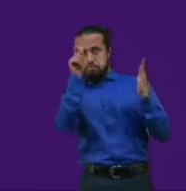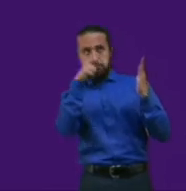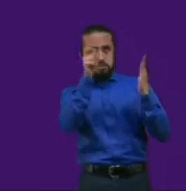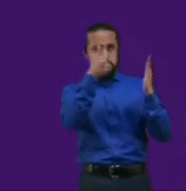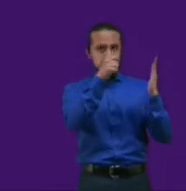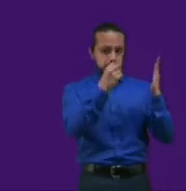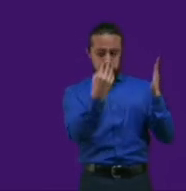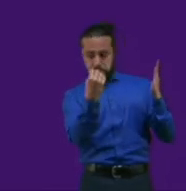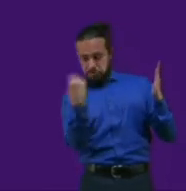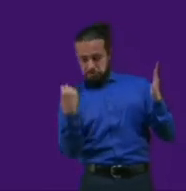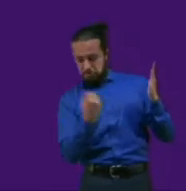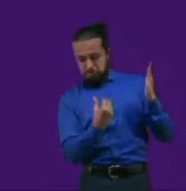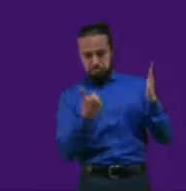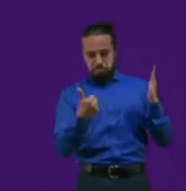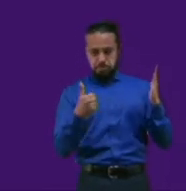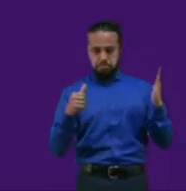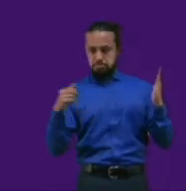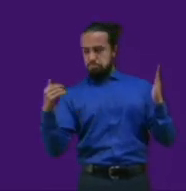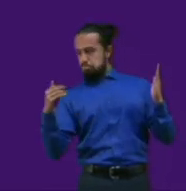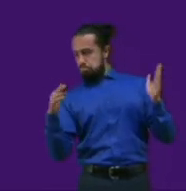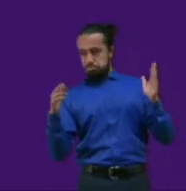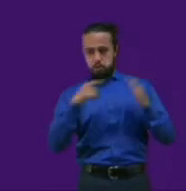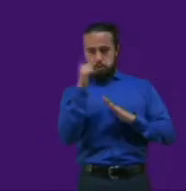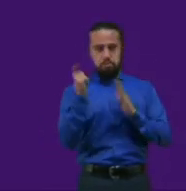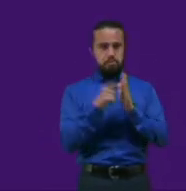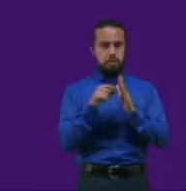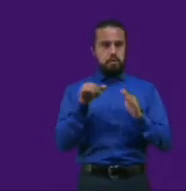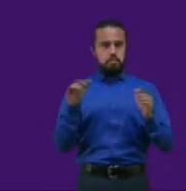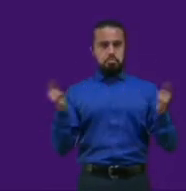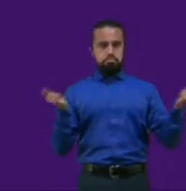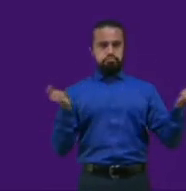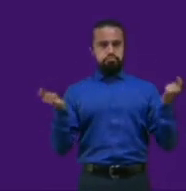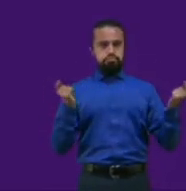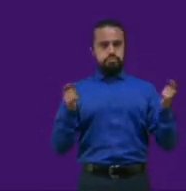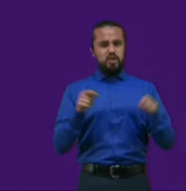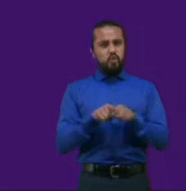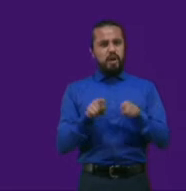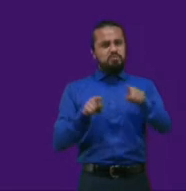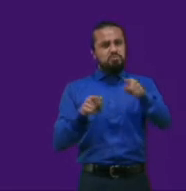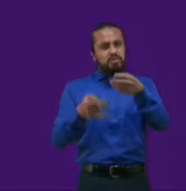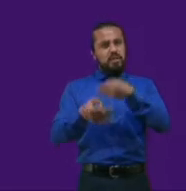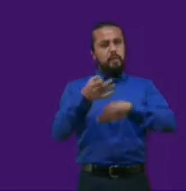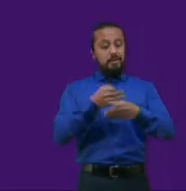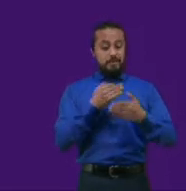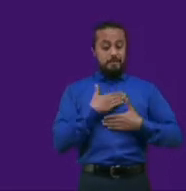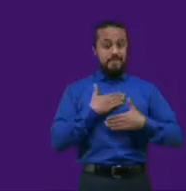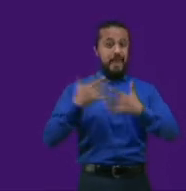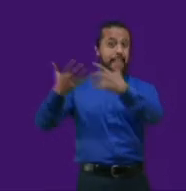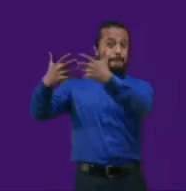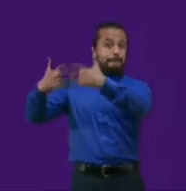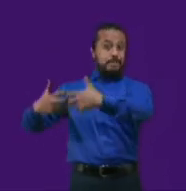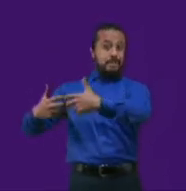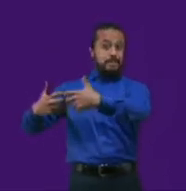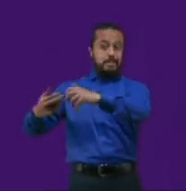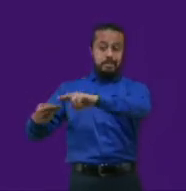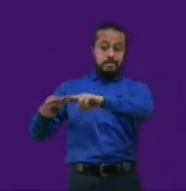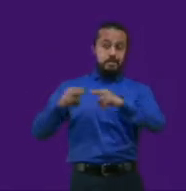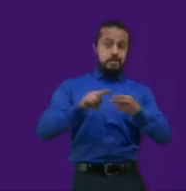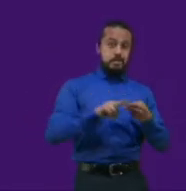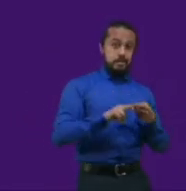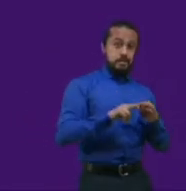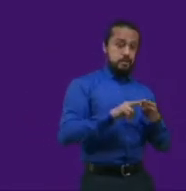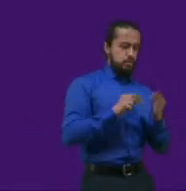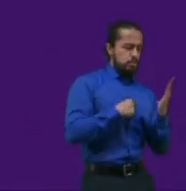este es el momento y estas son las condiciones que mi empresa tiene para yo poderme poner